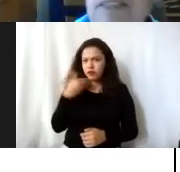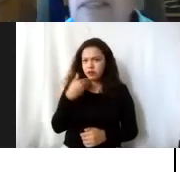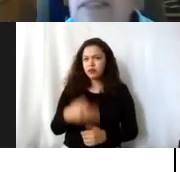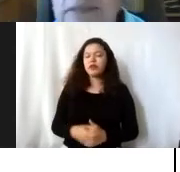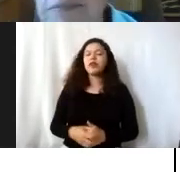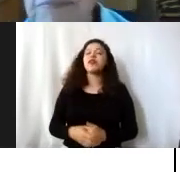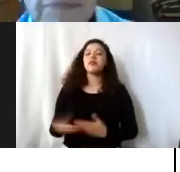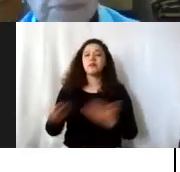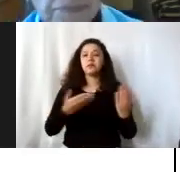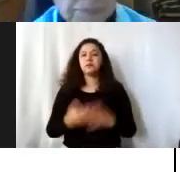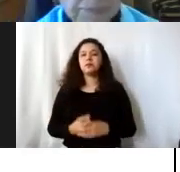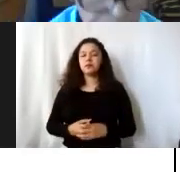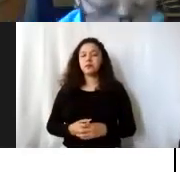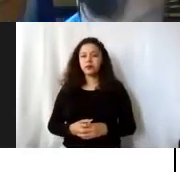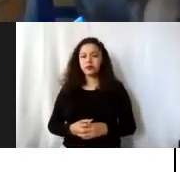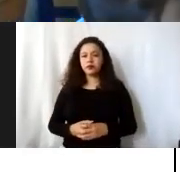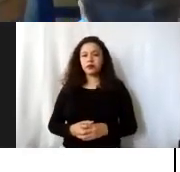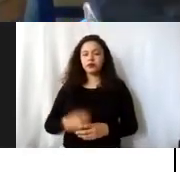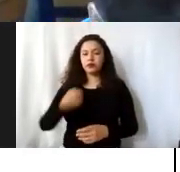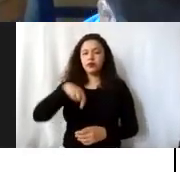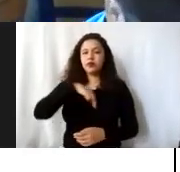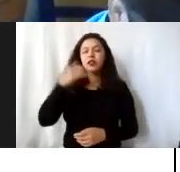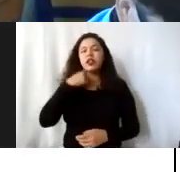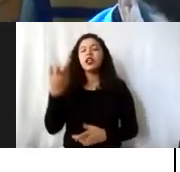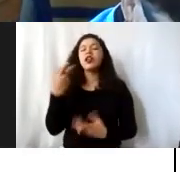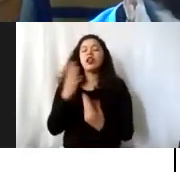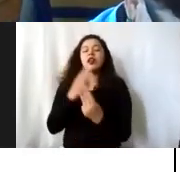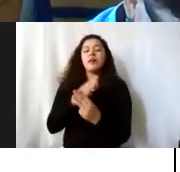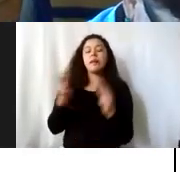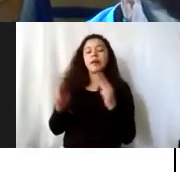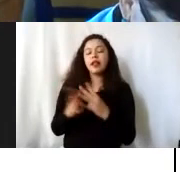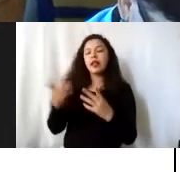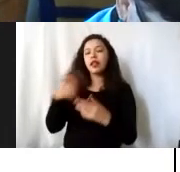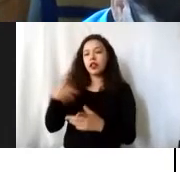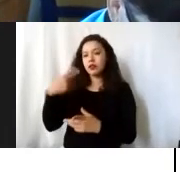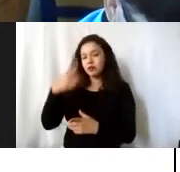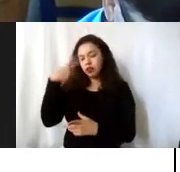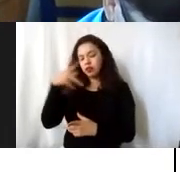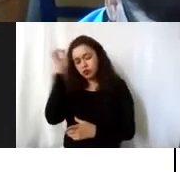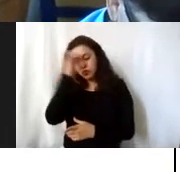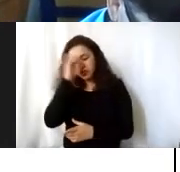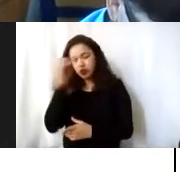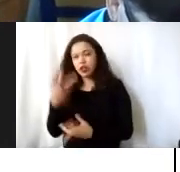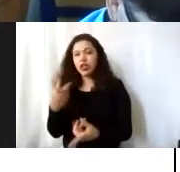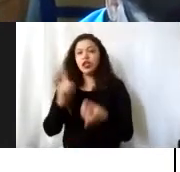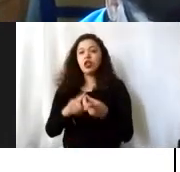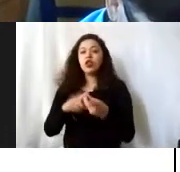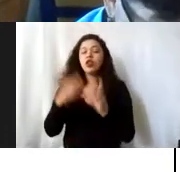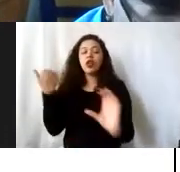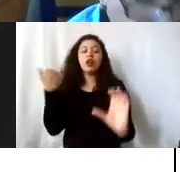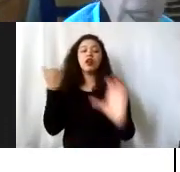Adelante. Si quisiéramos compartir el instrumento para que usted nos dé su apreciación, ¿a dónde se lo